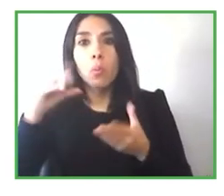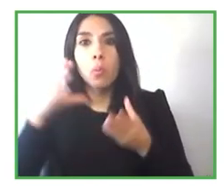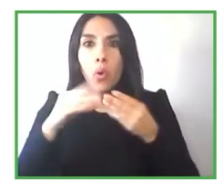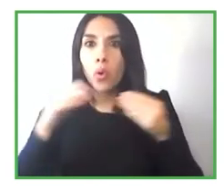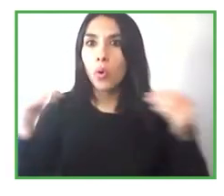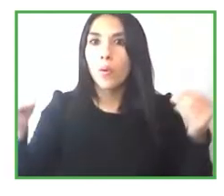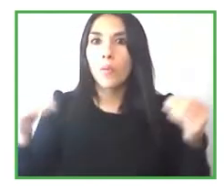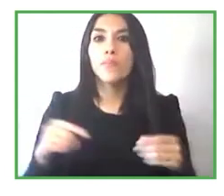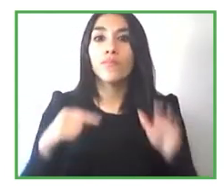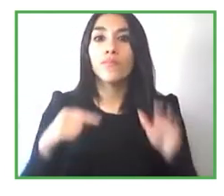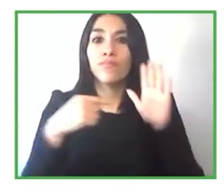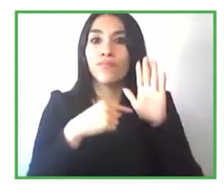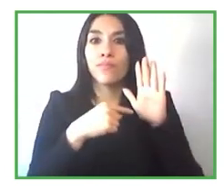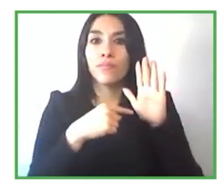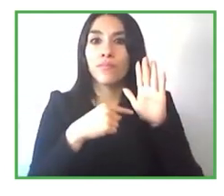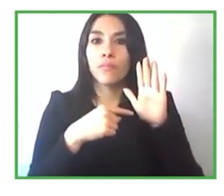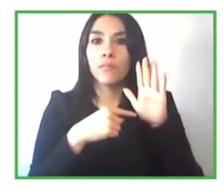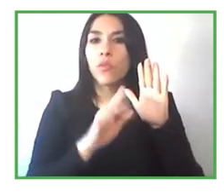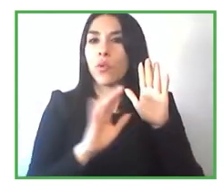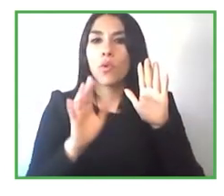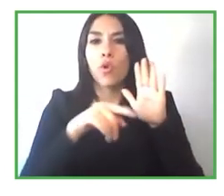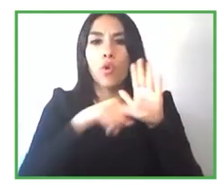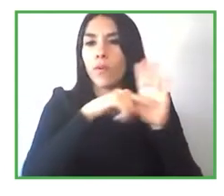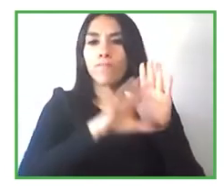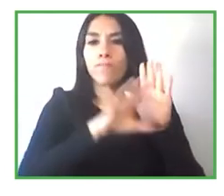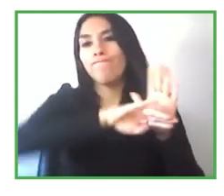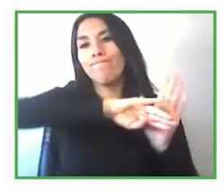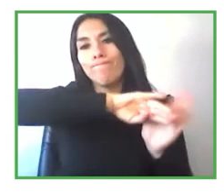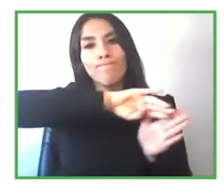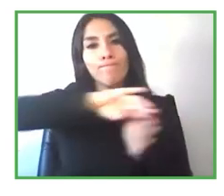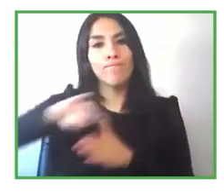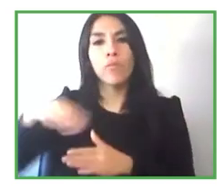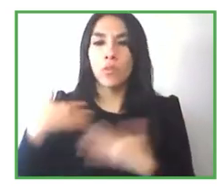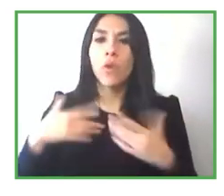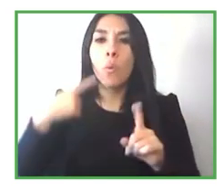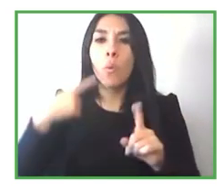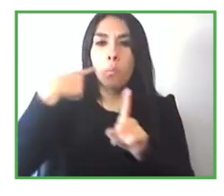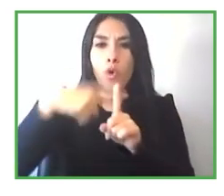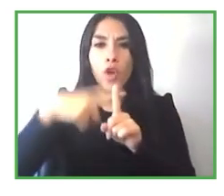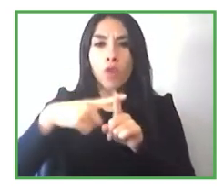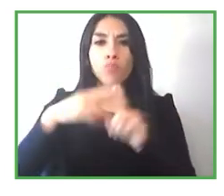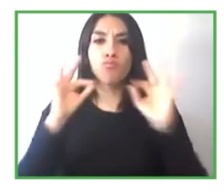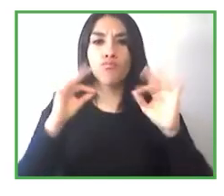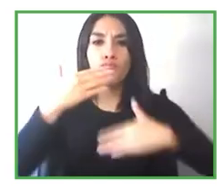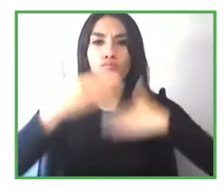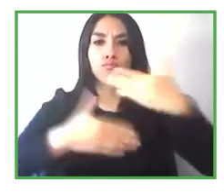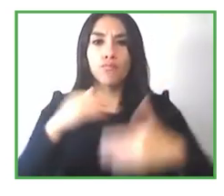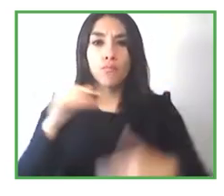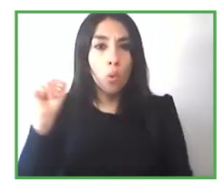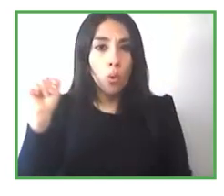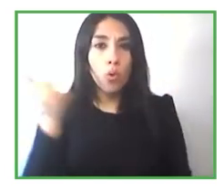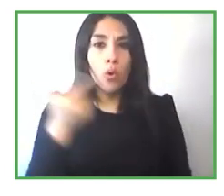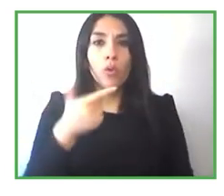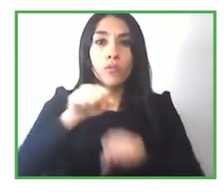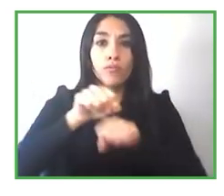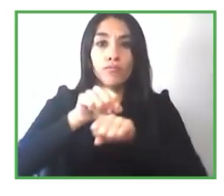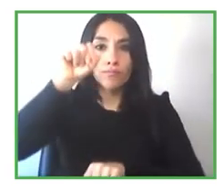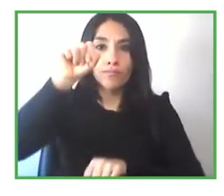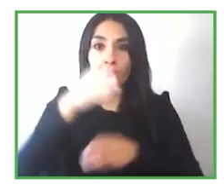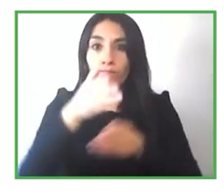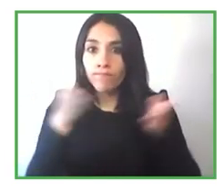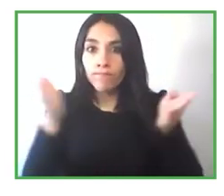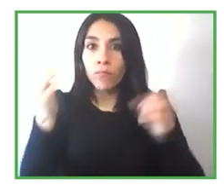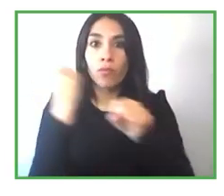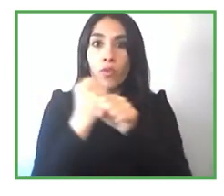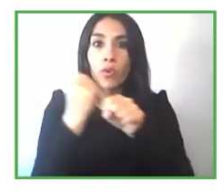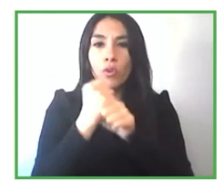hemos permitido a nuestros graduados el tener sus capacidades para trabajar remotamente y presentar como Steven lo está haciendo